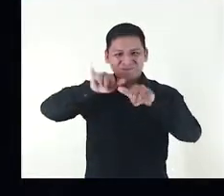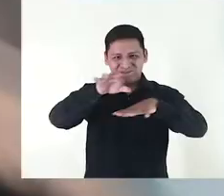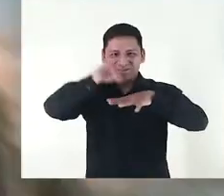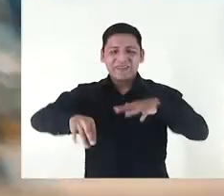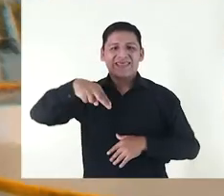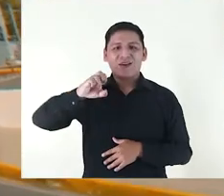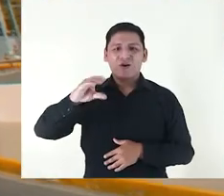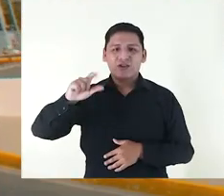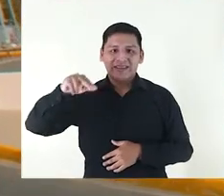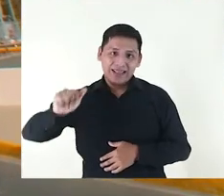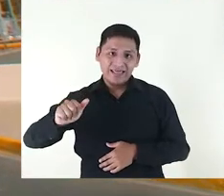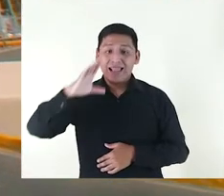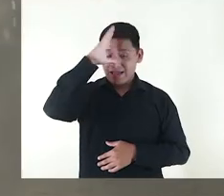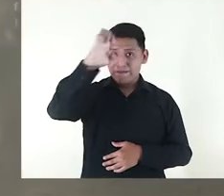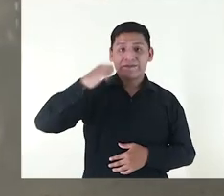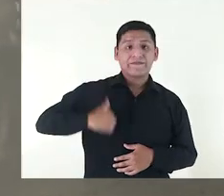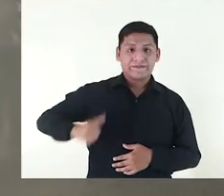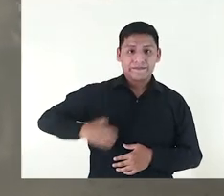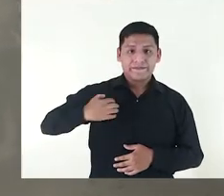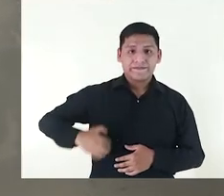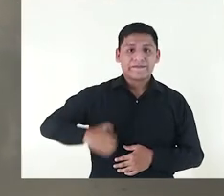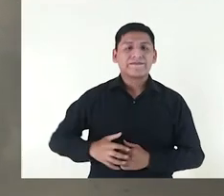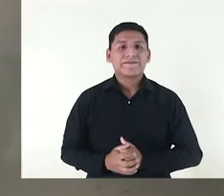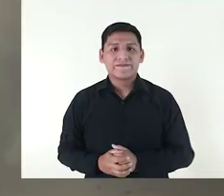de la arquitectura neocolonial.